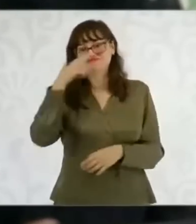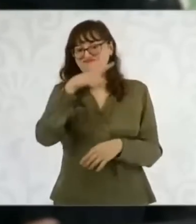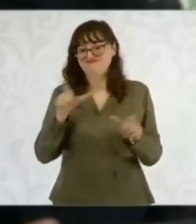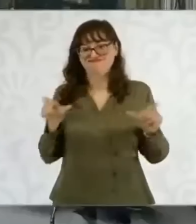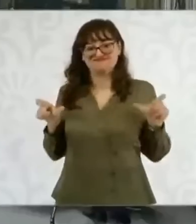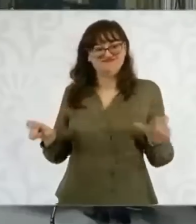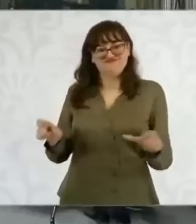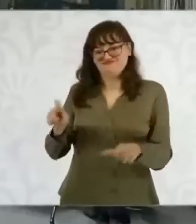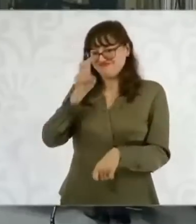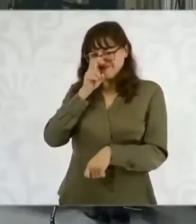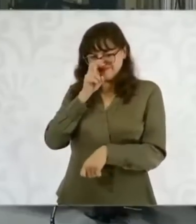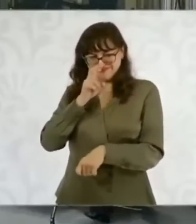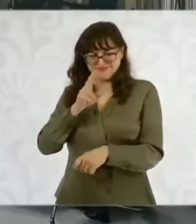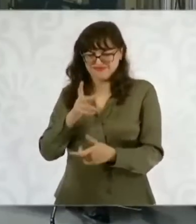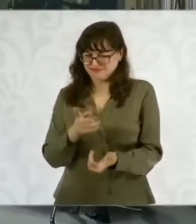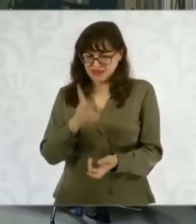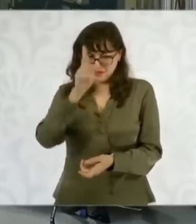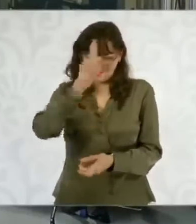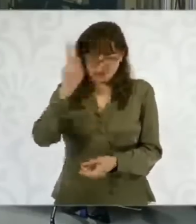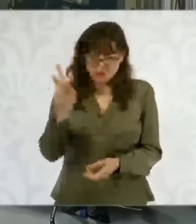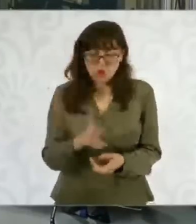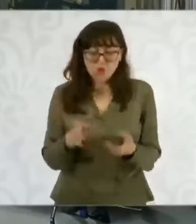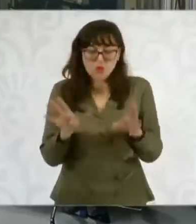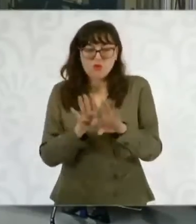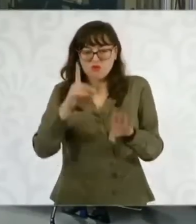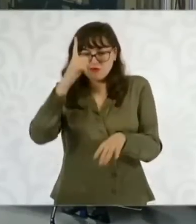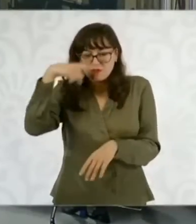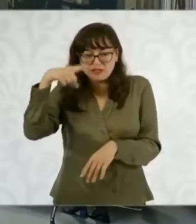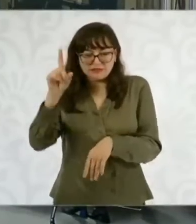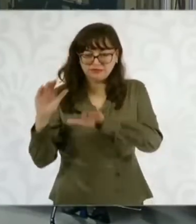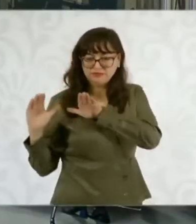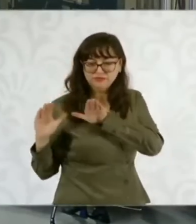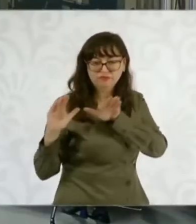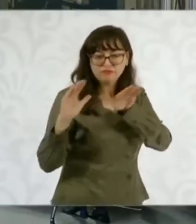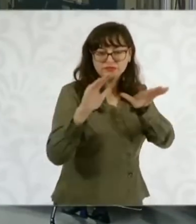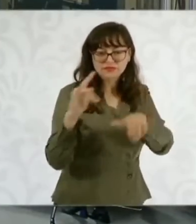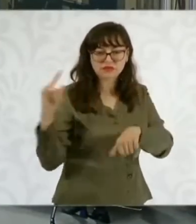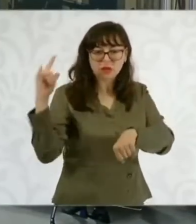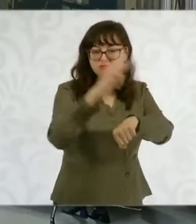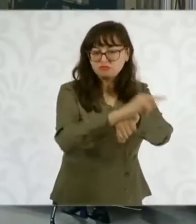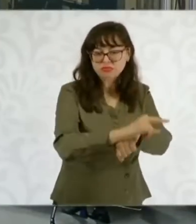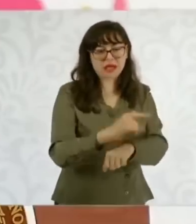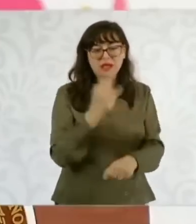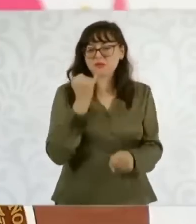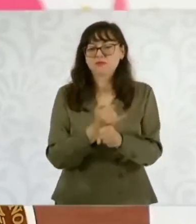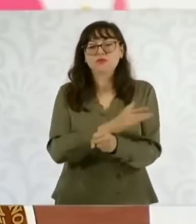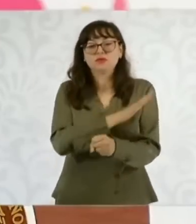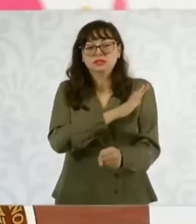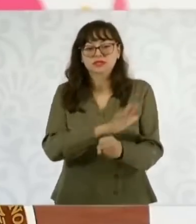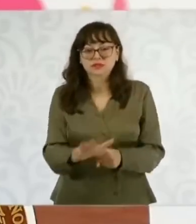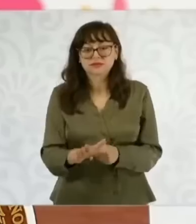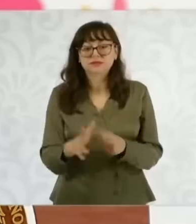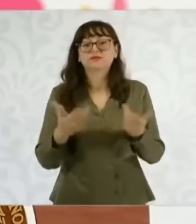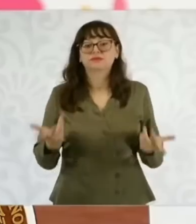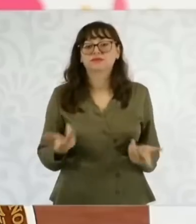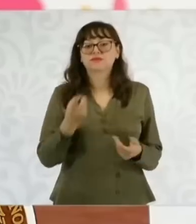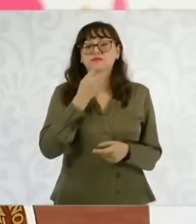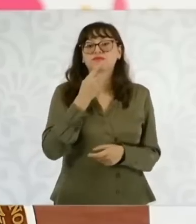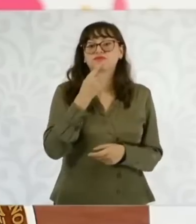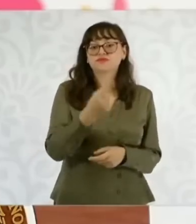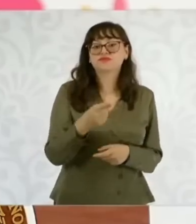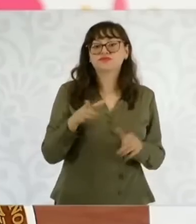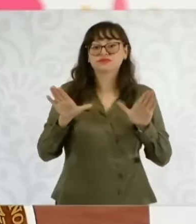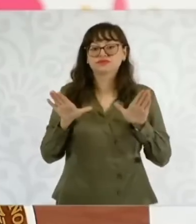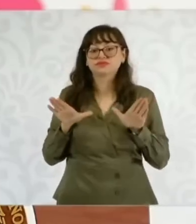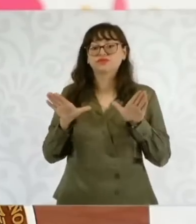allá. Incluso estas aeronaves, lo que se menciona en la investigación es que están pues protegidas, blindadas, y por